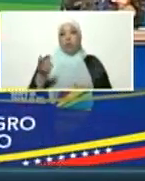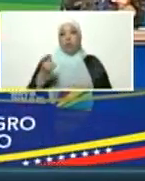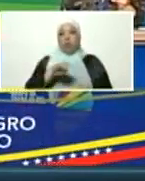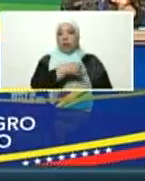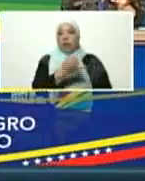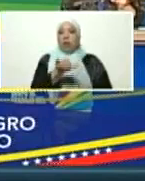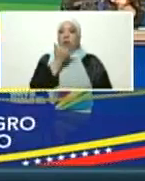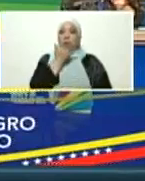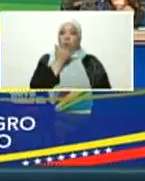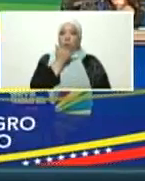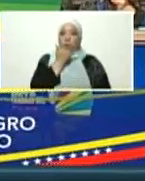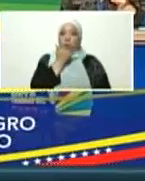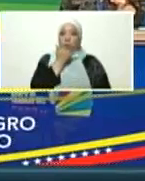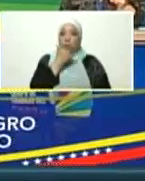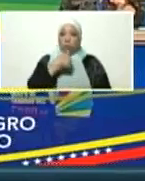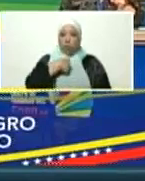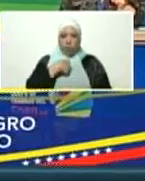equivocó. No me voy a equivocar yo.